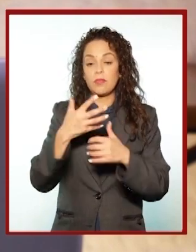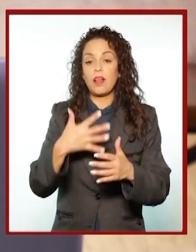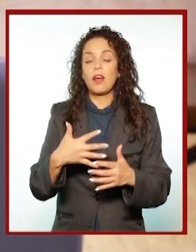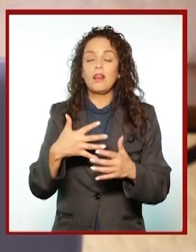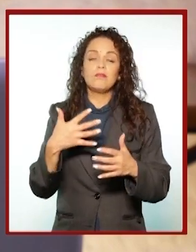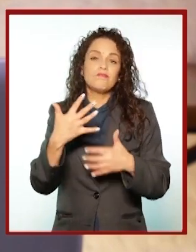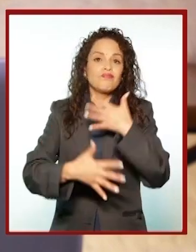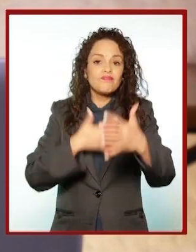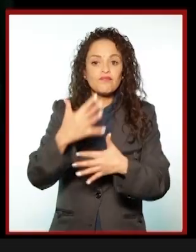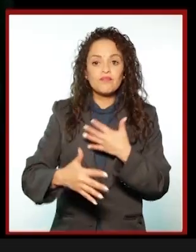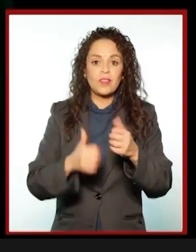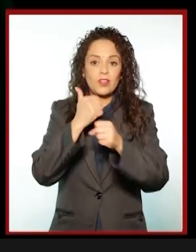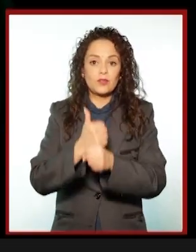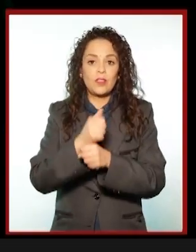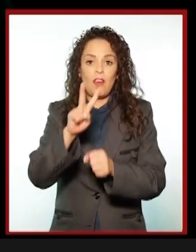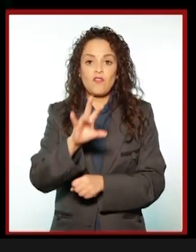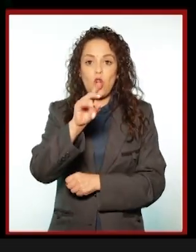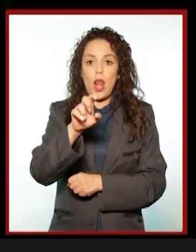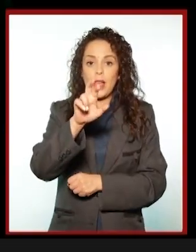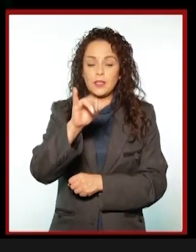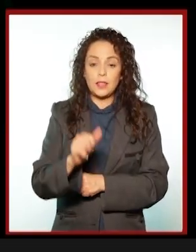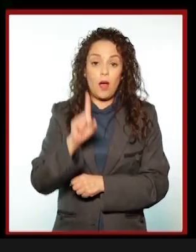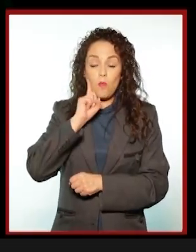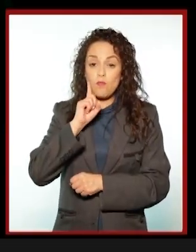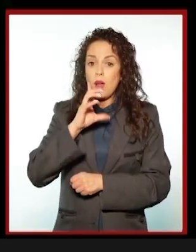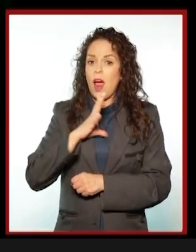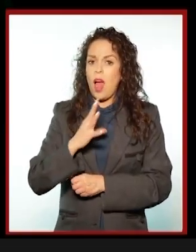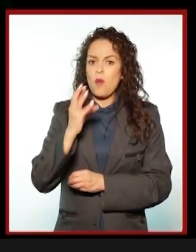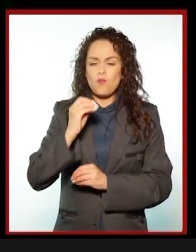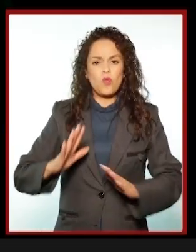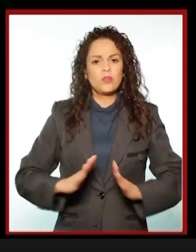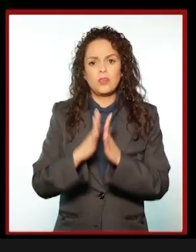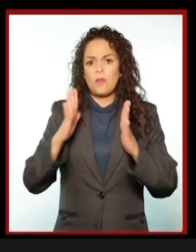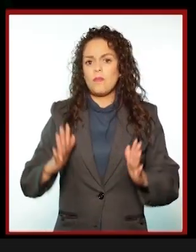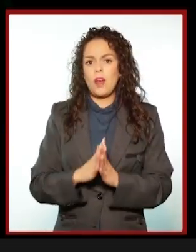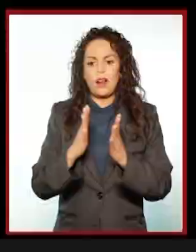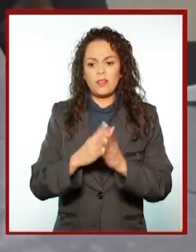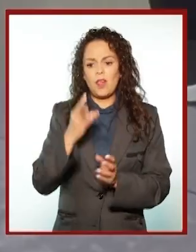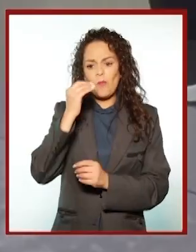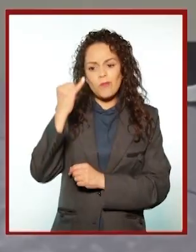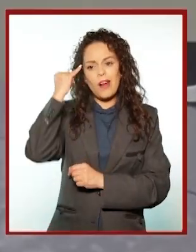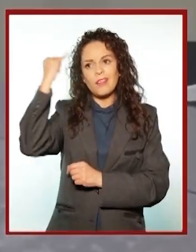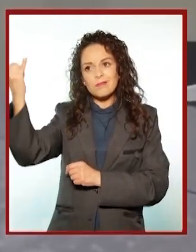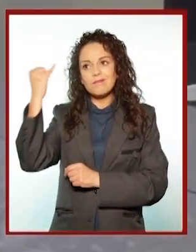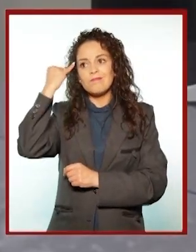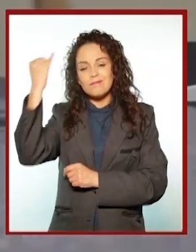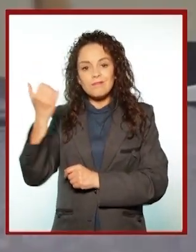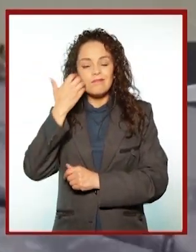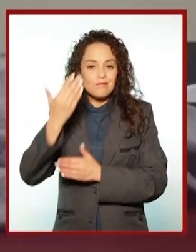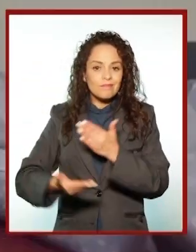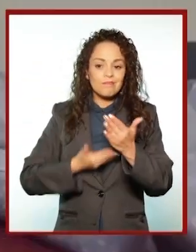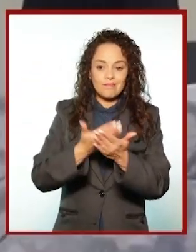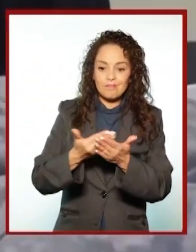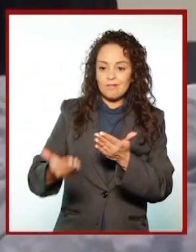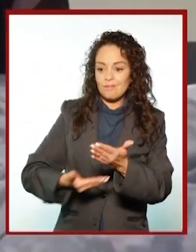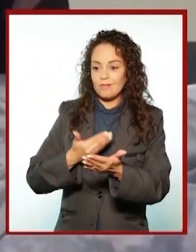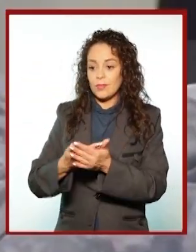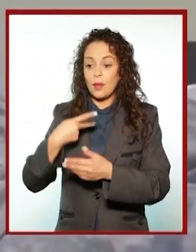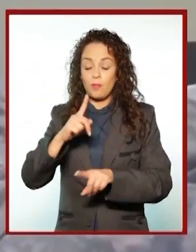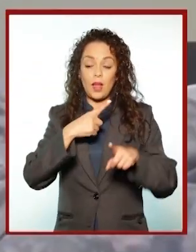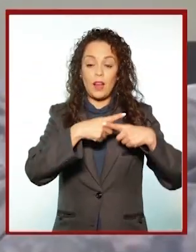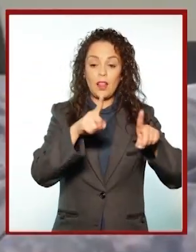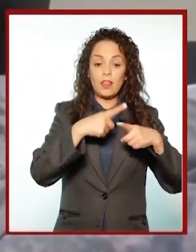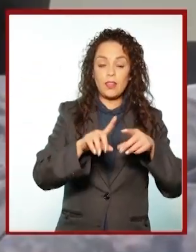Entonces, en ese sentido, las jóvenes pues son bastante activas, tienen muchísima iniciativa, pues también como una apropiación y relación